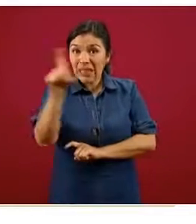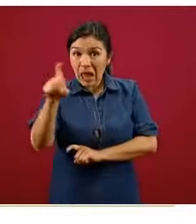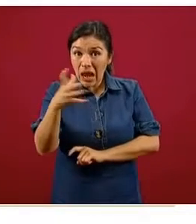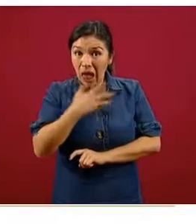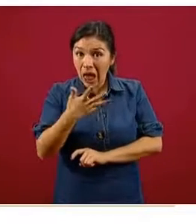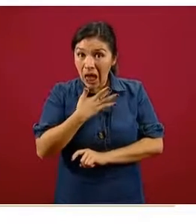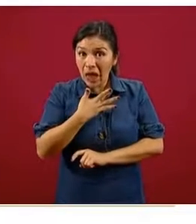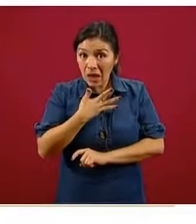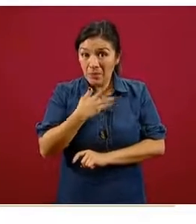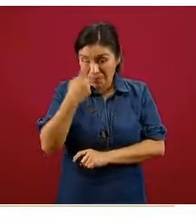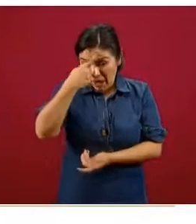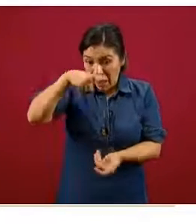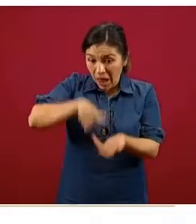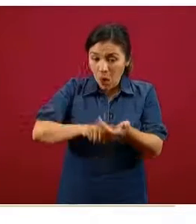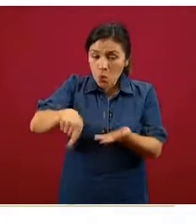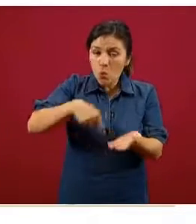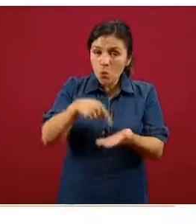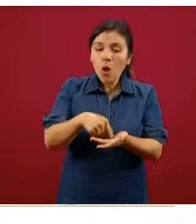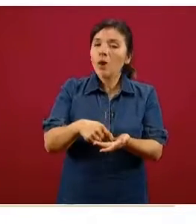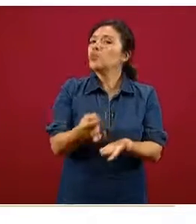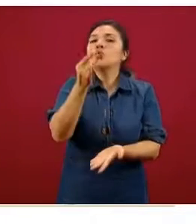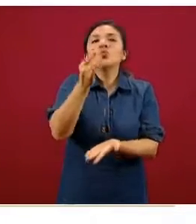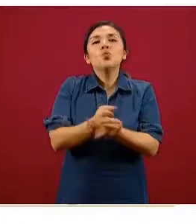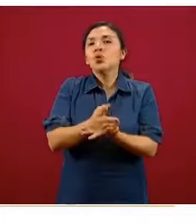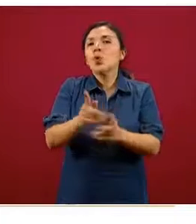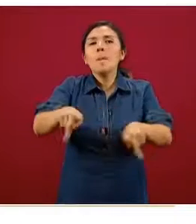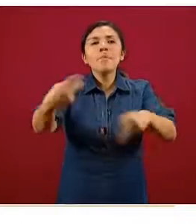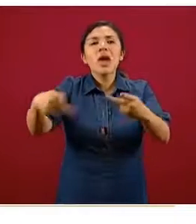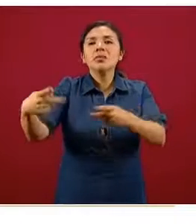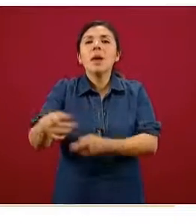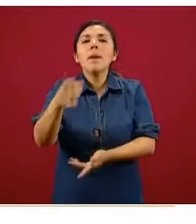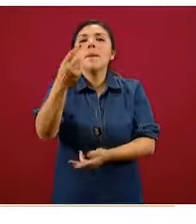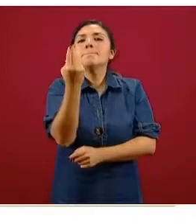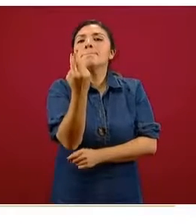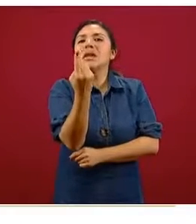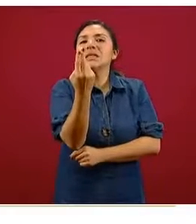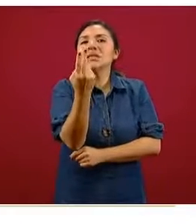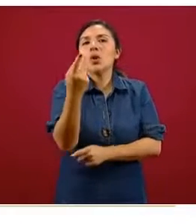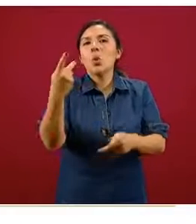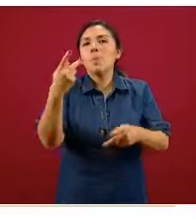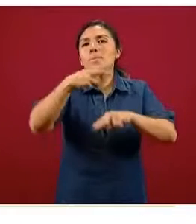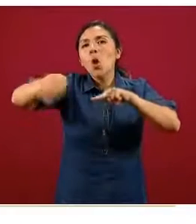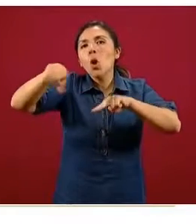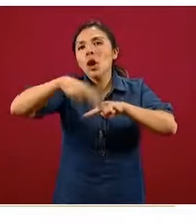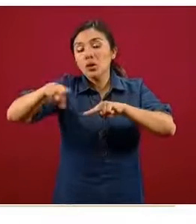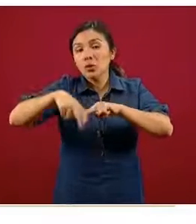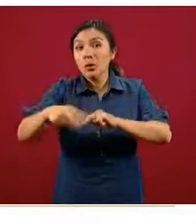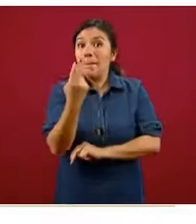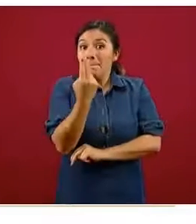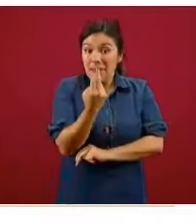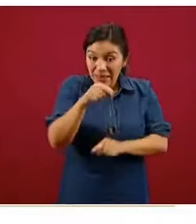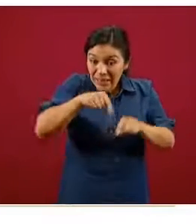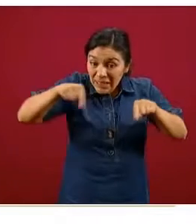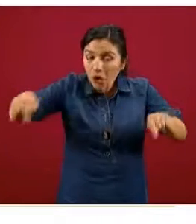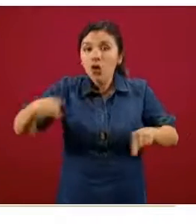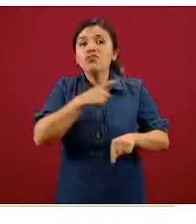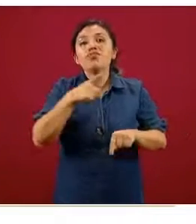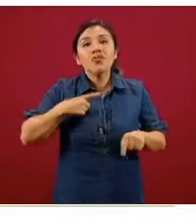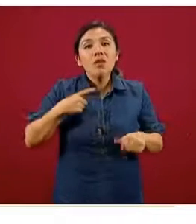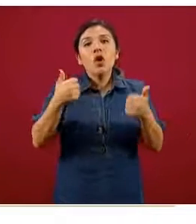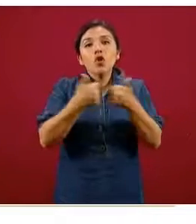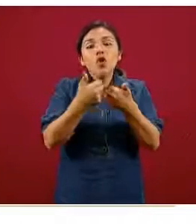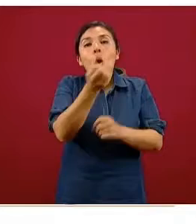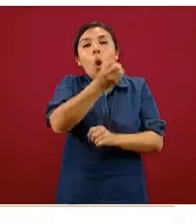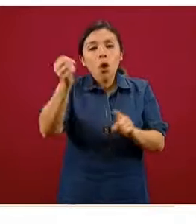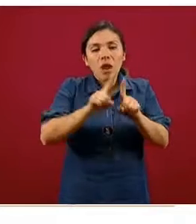vendidas y ocupadas al interior de estos espacios, pues bueno, solo se pueden vender 25, y además esas 25 deben de estar